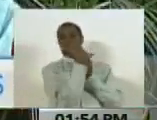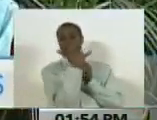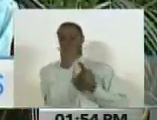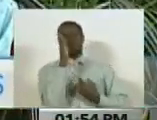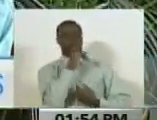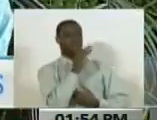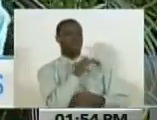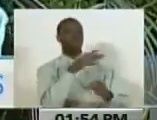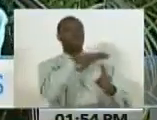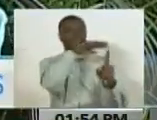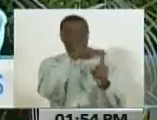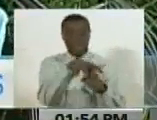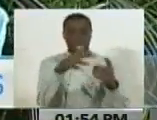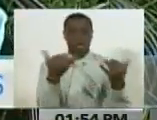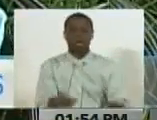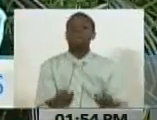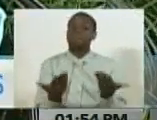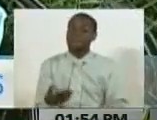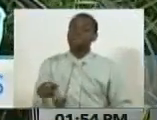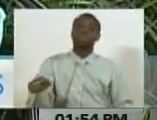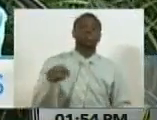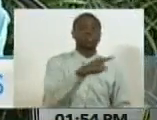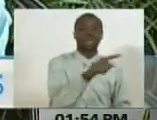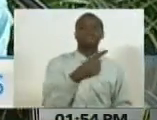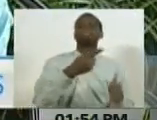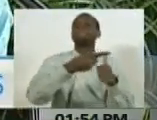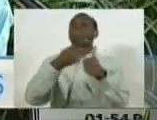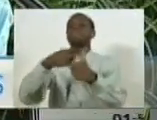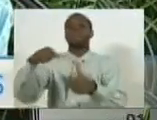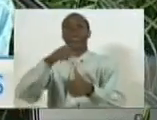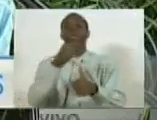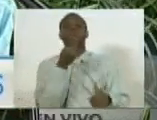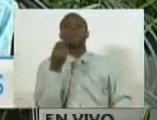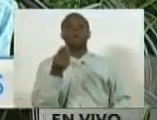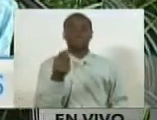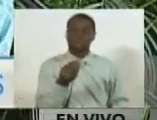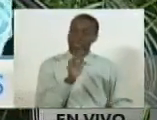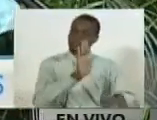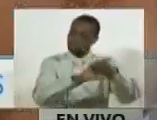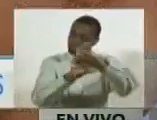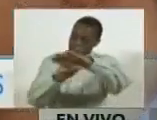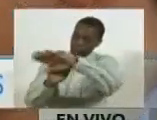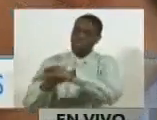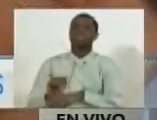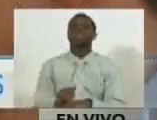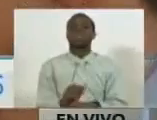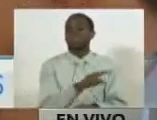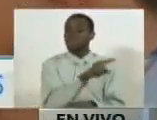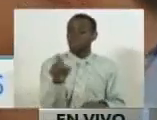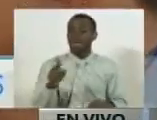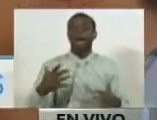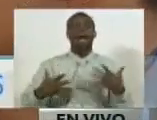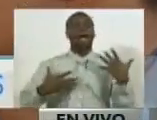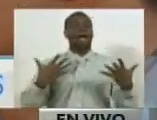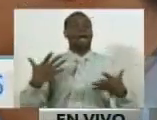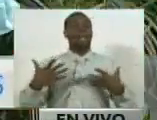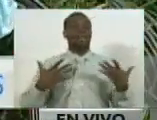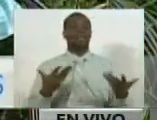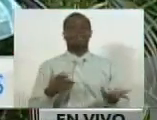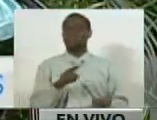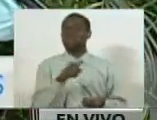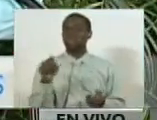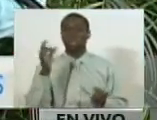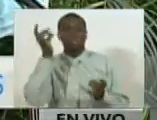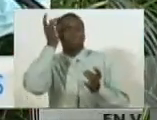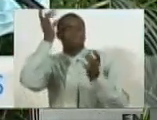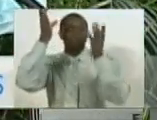digo a ustedes, muchachos, en primer lugar, para que desde su alegría, desde su